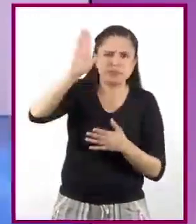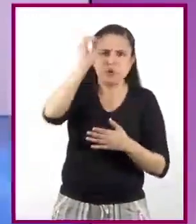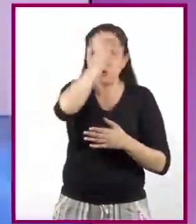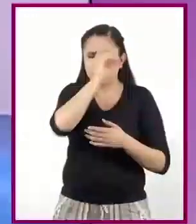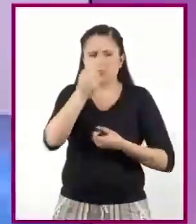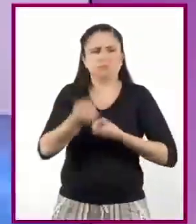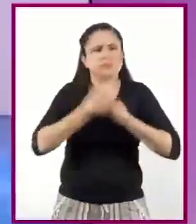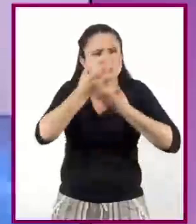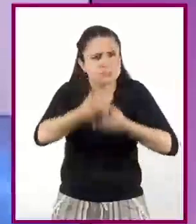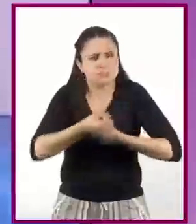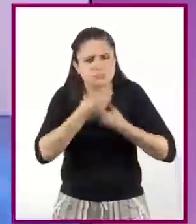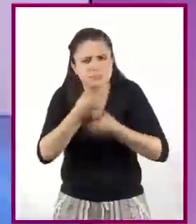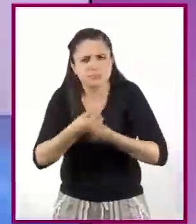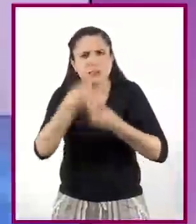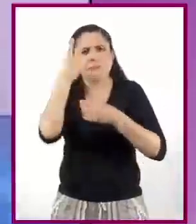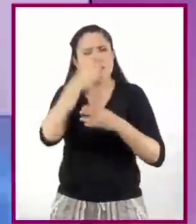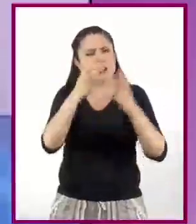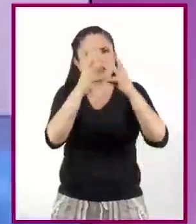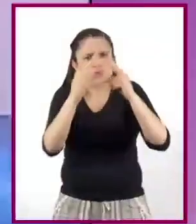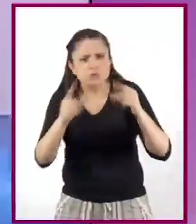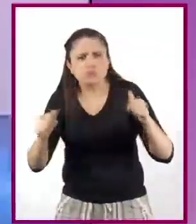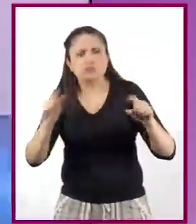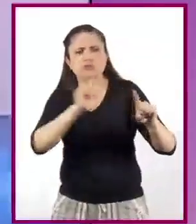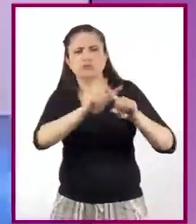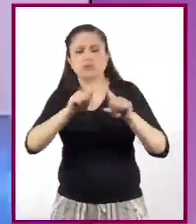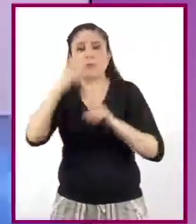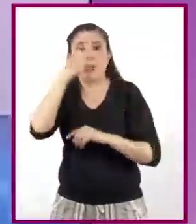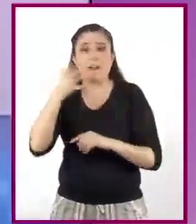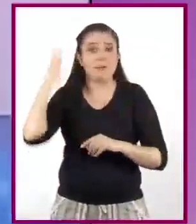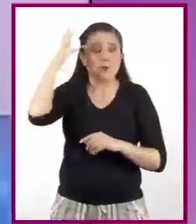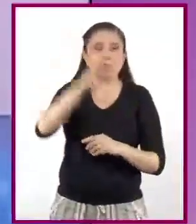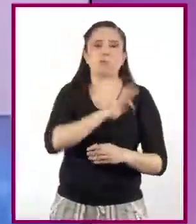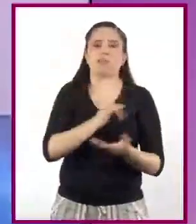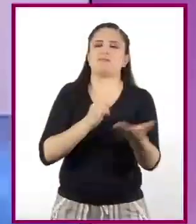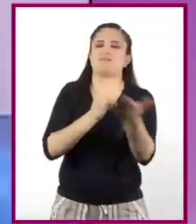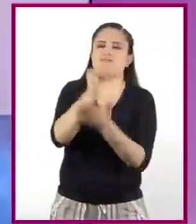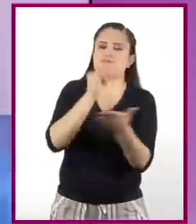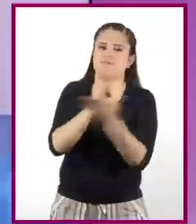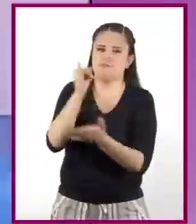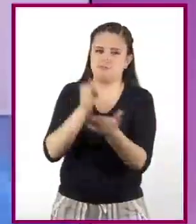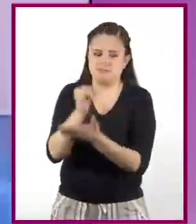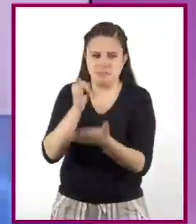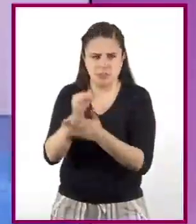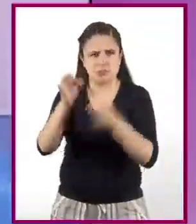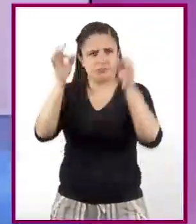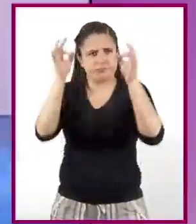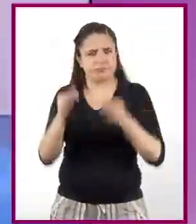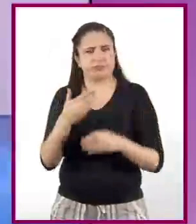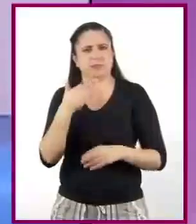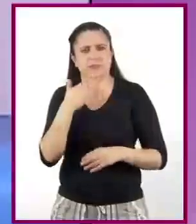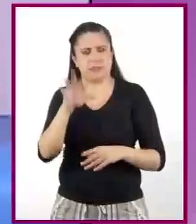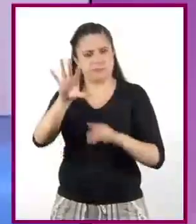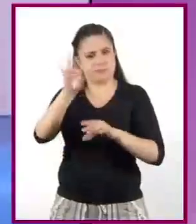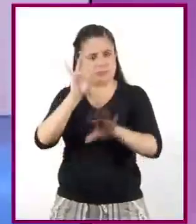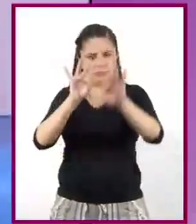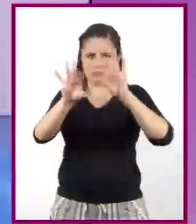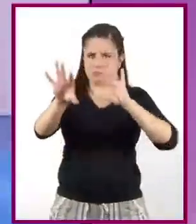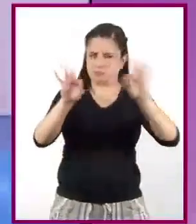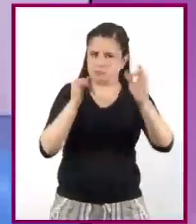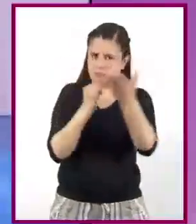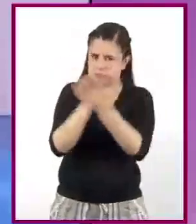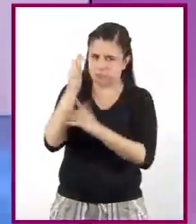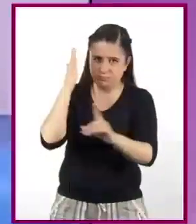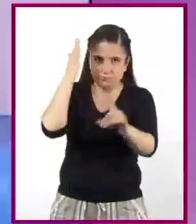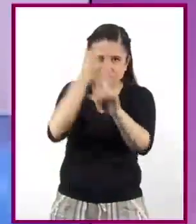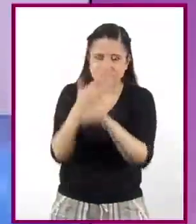situaciones que enfrenta nuestro país para que en un futuro puedan tomar decisiones argumentadas y bien tomadas, por así decirlo.